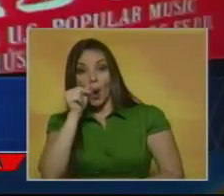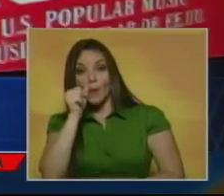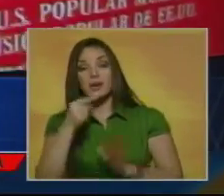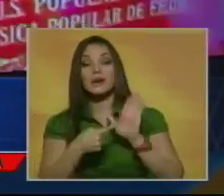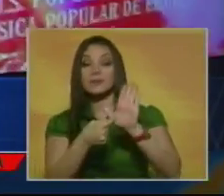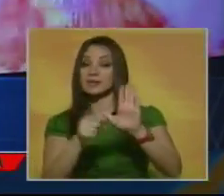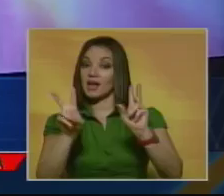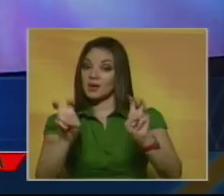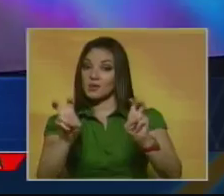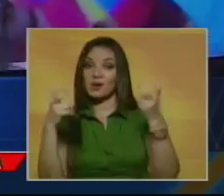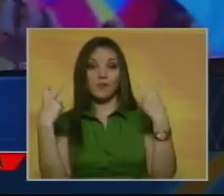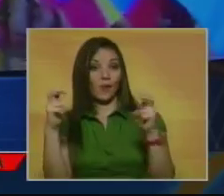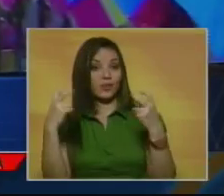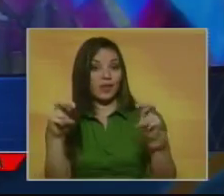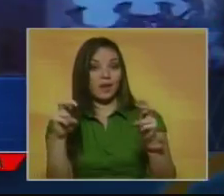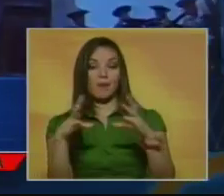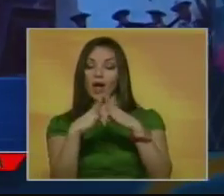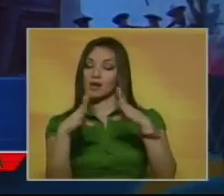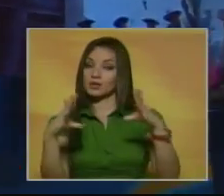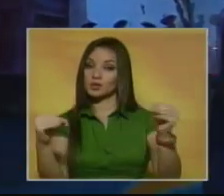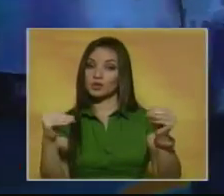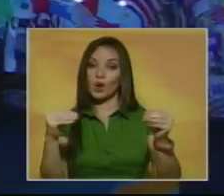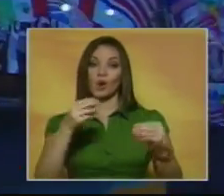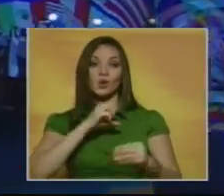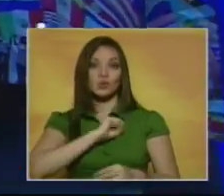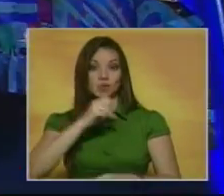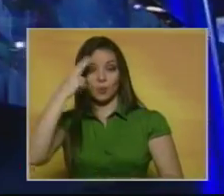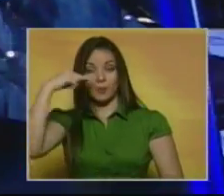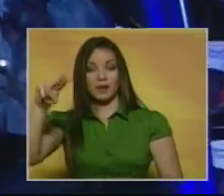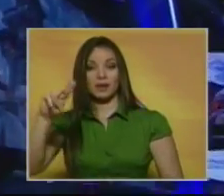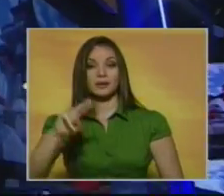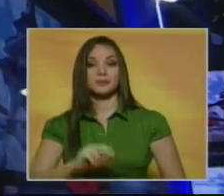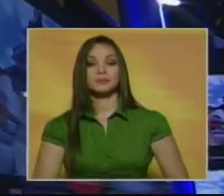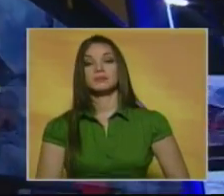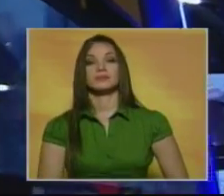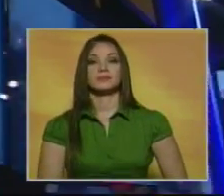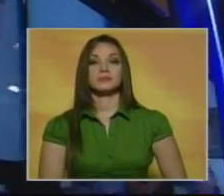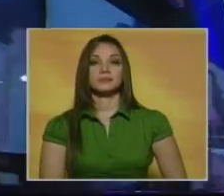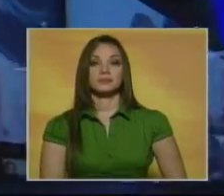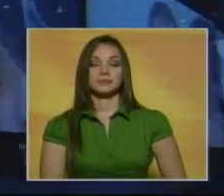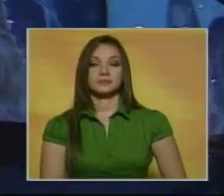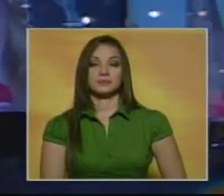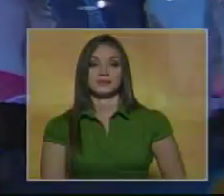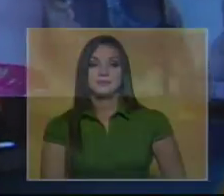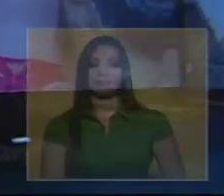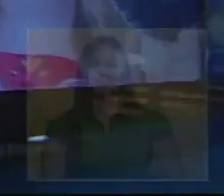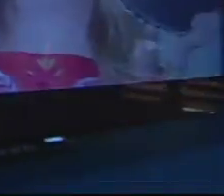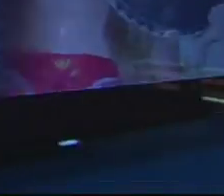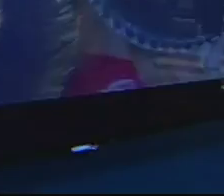presenta su nuevo tema, Todos somos mexicanos. Como para atrás.